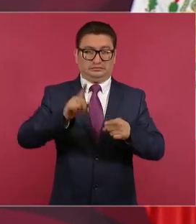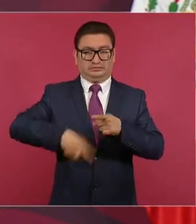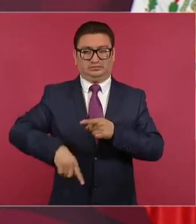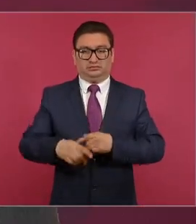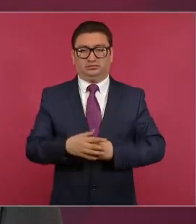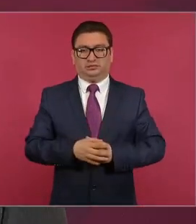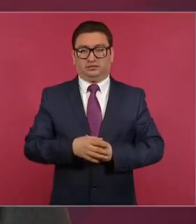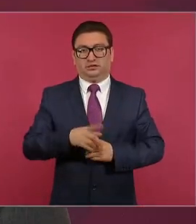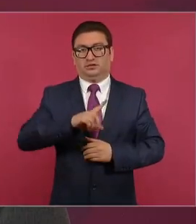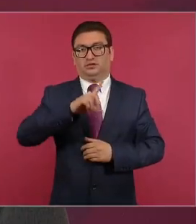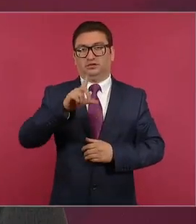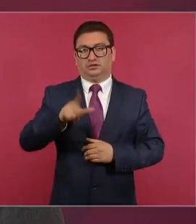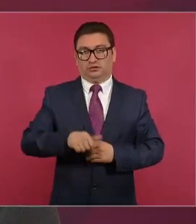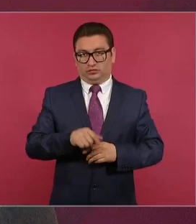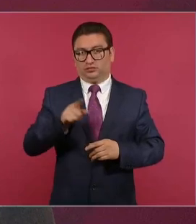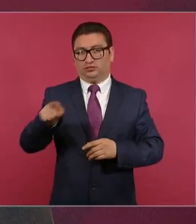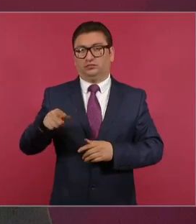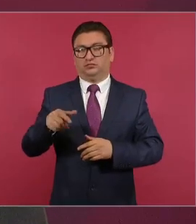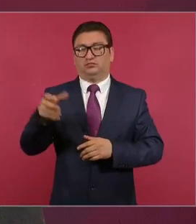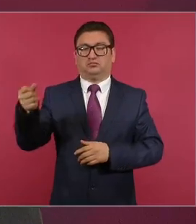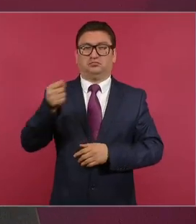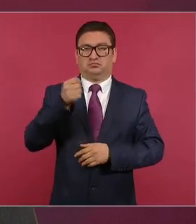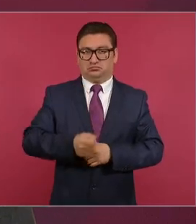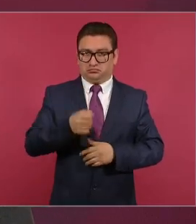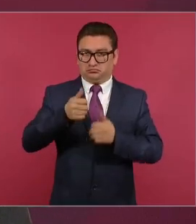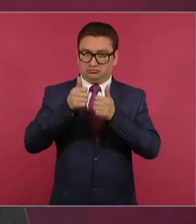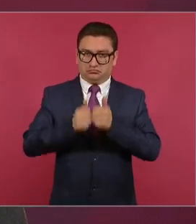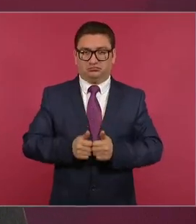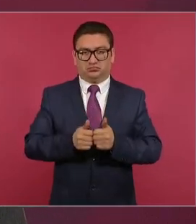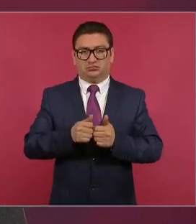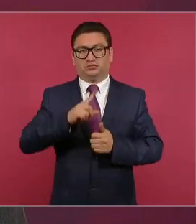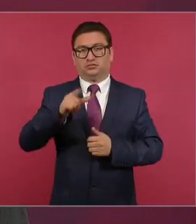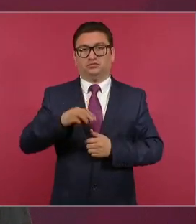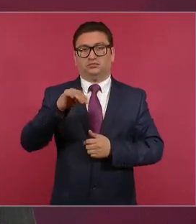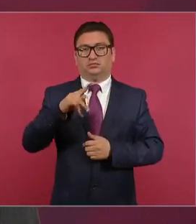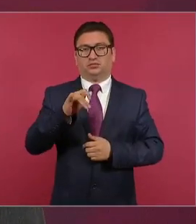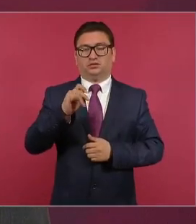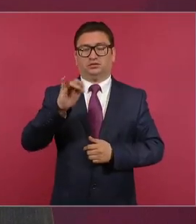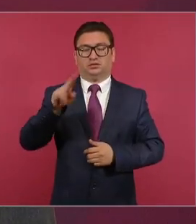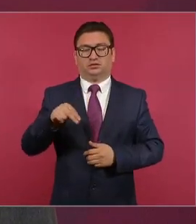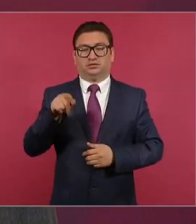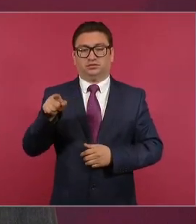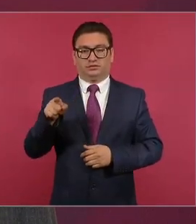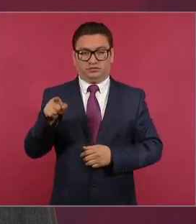Y ya se quedó. Y entonces Martí,